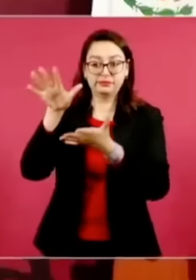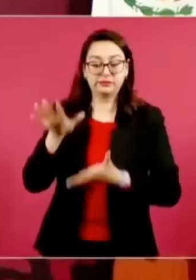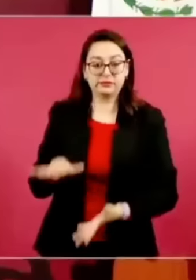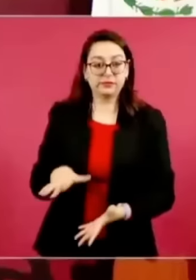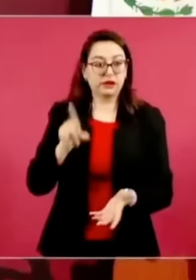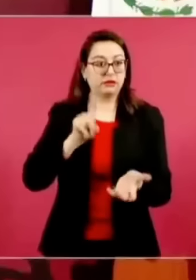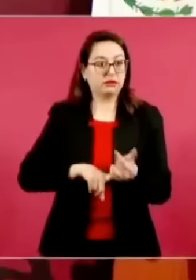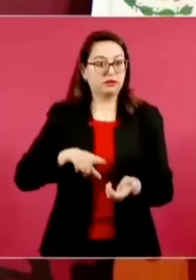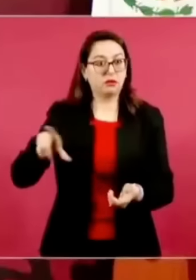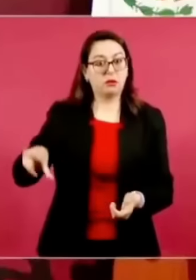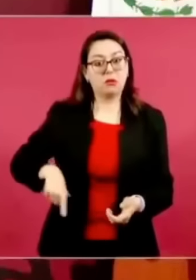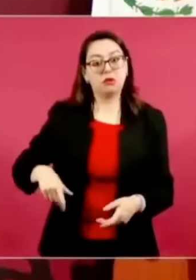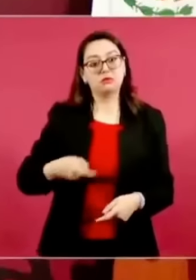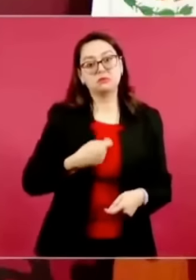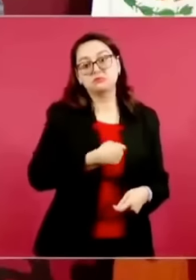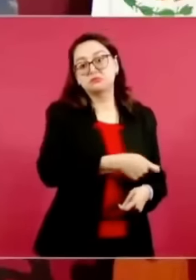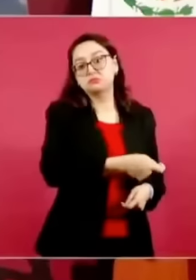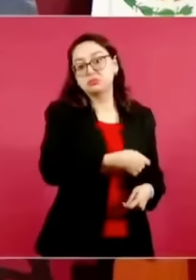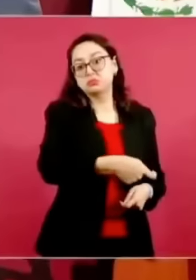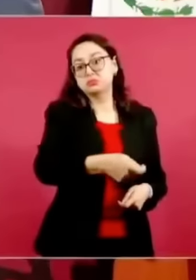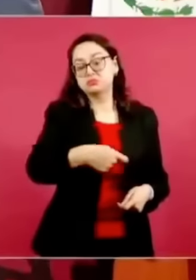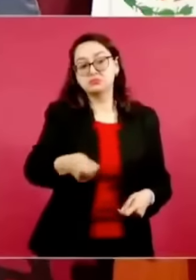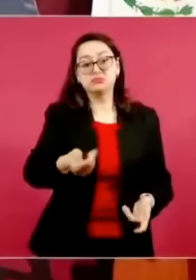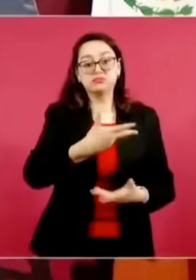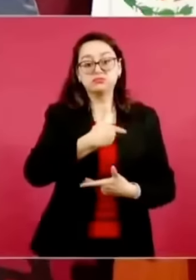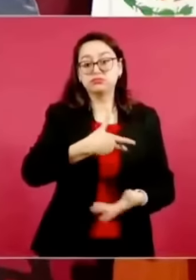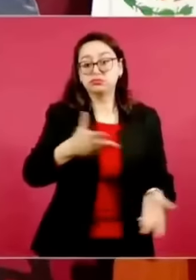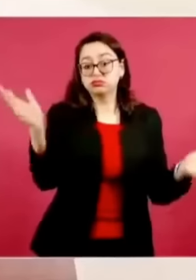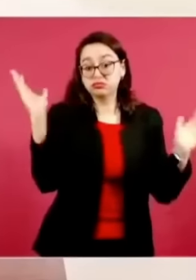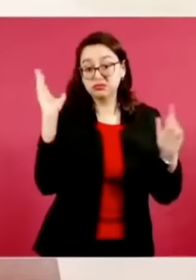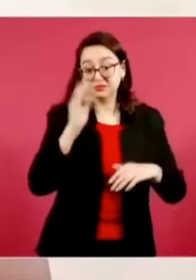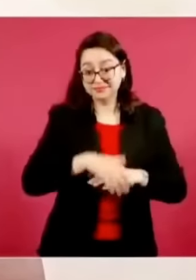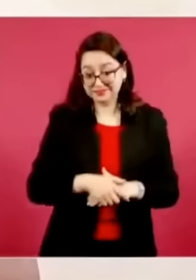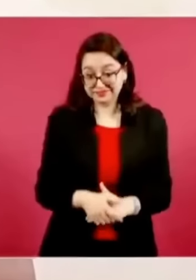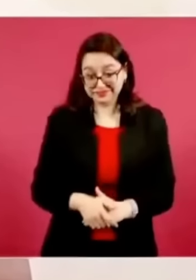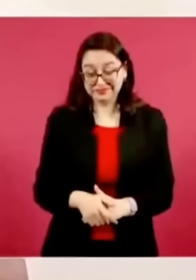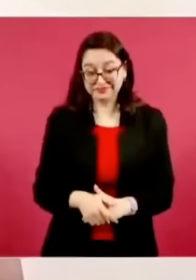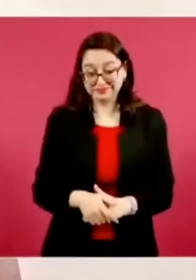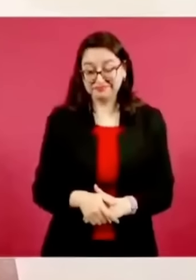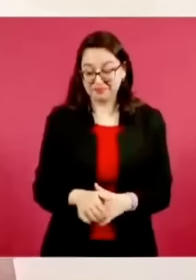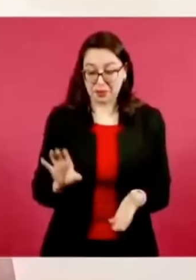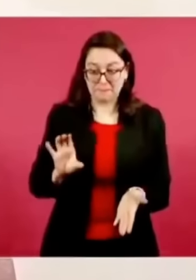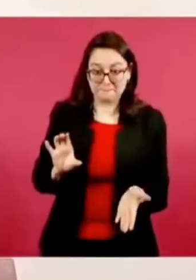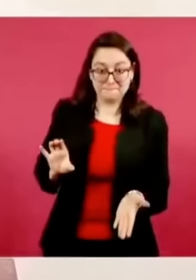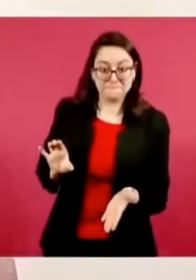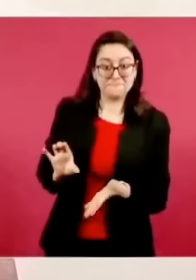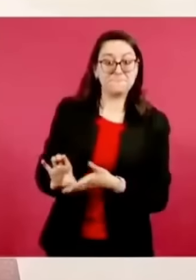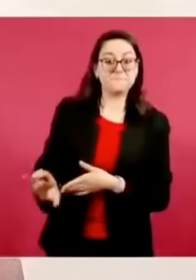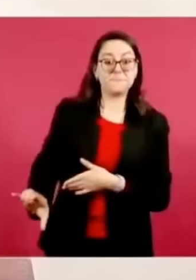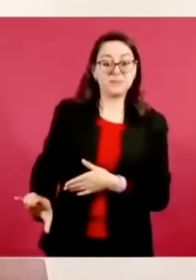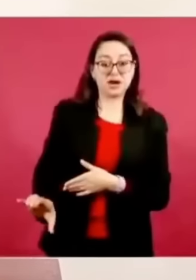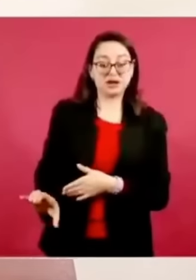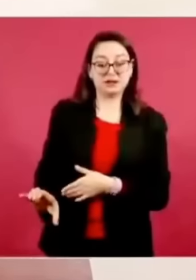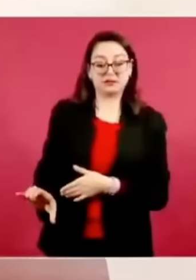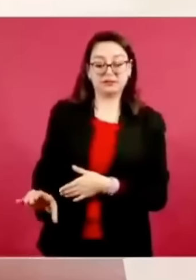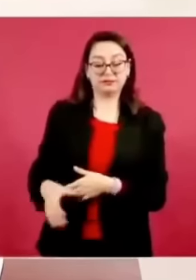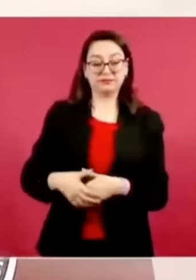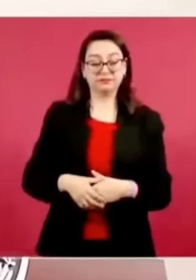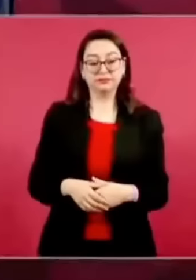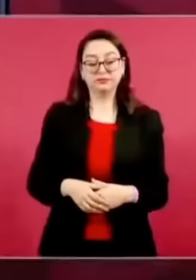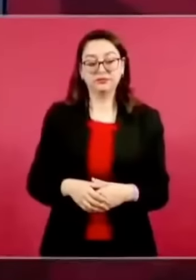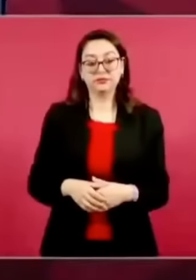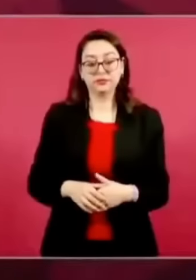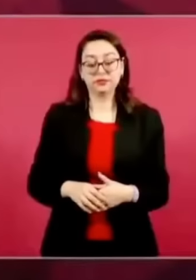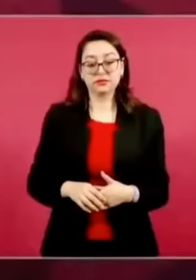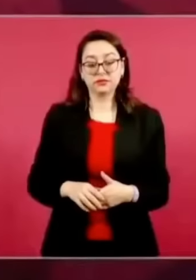Sí, por mediante suscripción a anexos, que desde luego